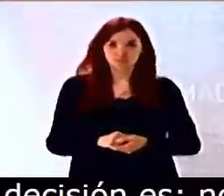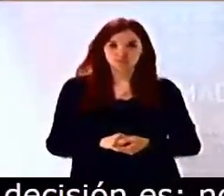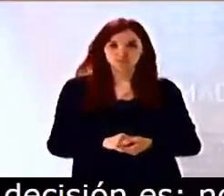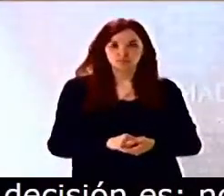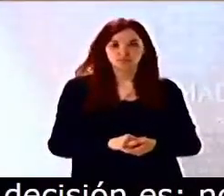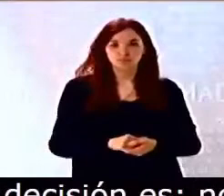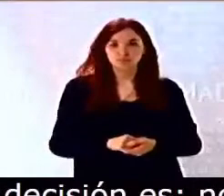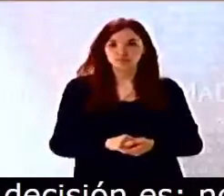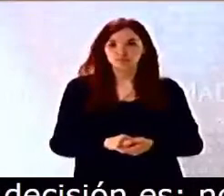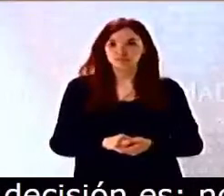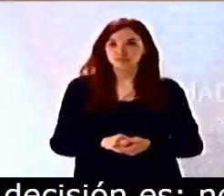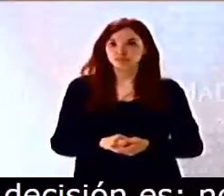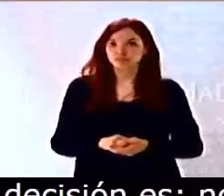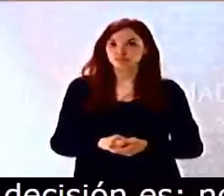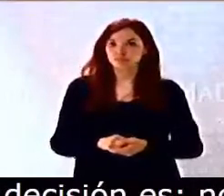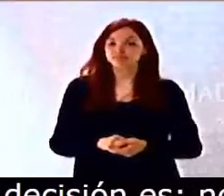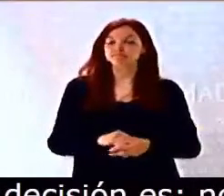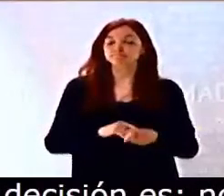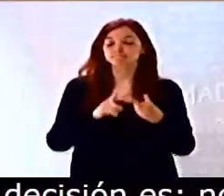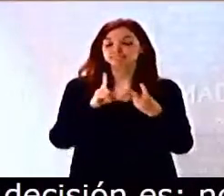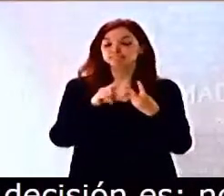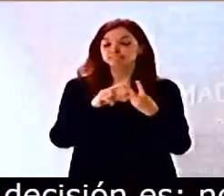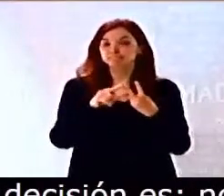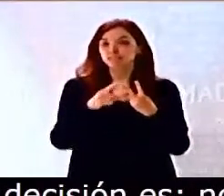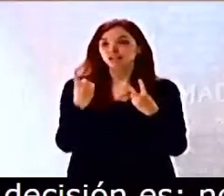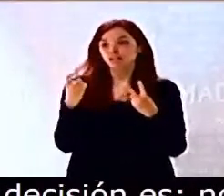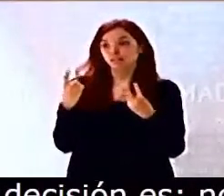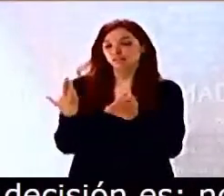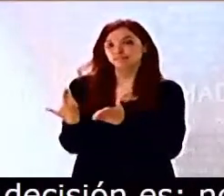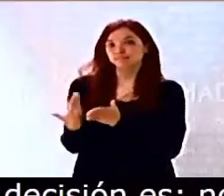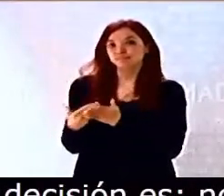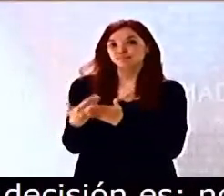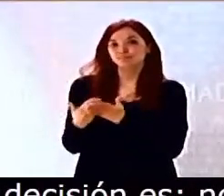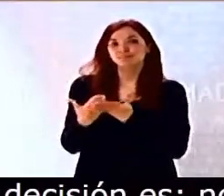2, necesitamos evidencias científicas,